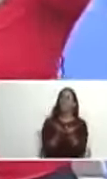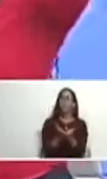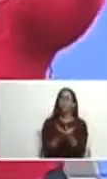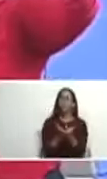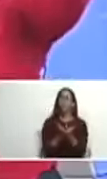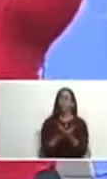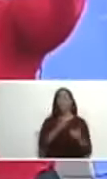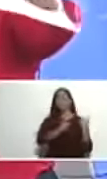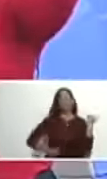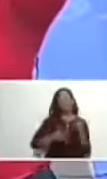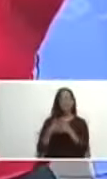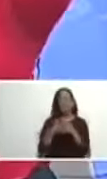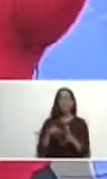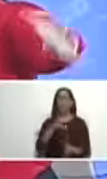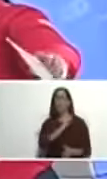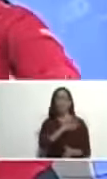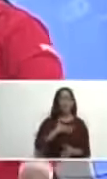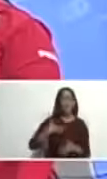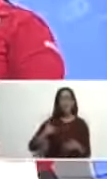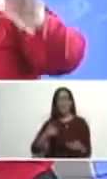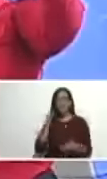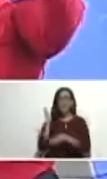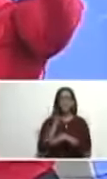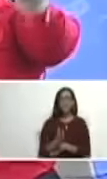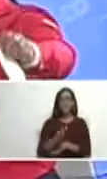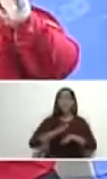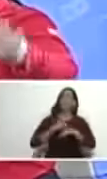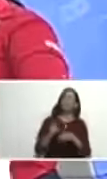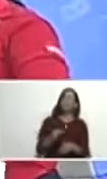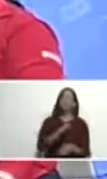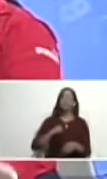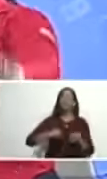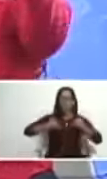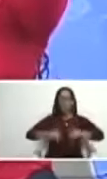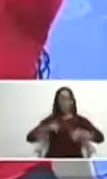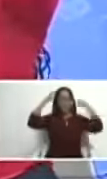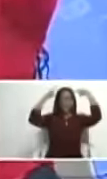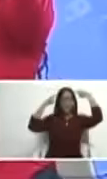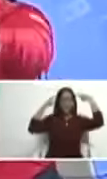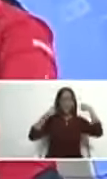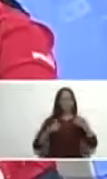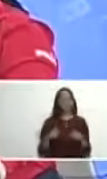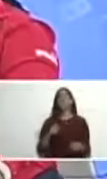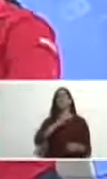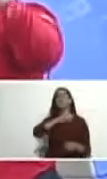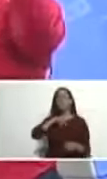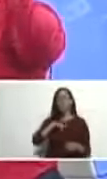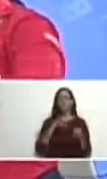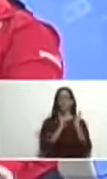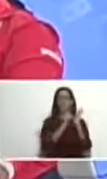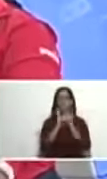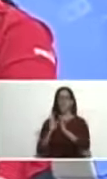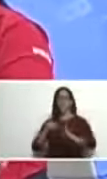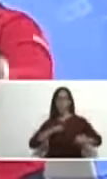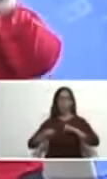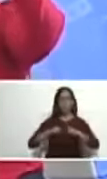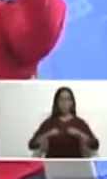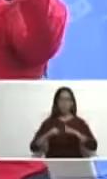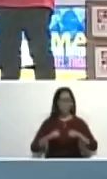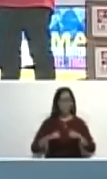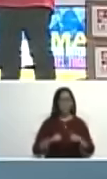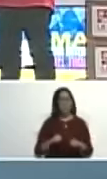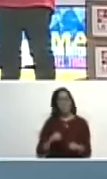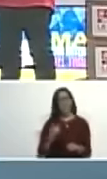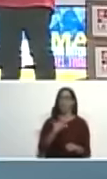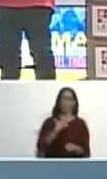¡Biden! No queremos las sanciones porque somos los hijos de Chávez, los que nos organizamos y nos movilizamos, y los que